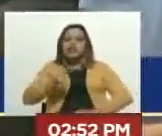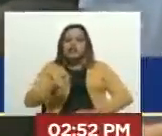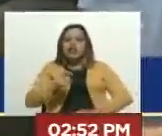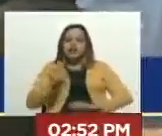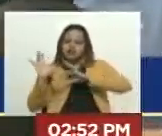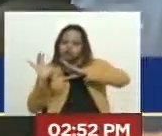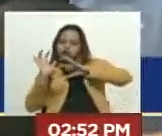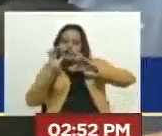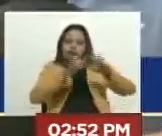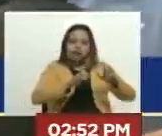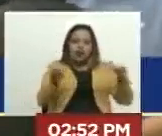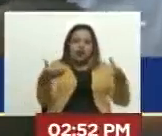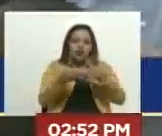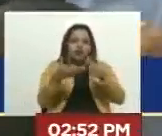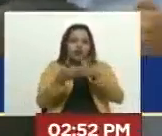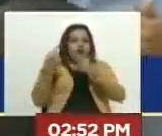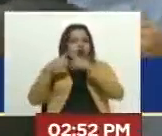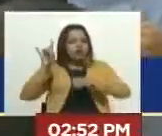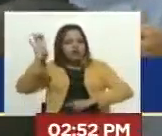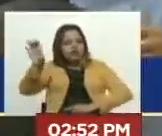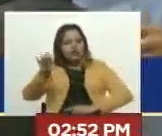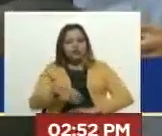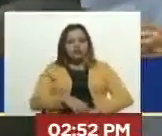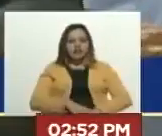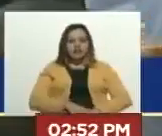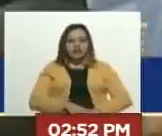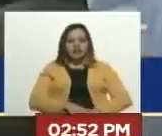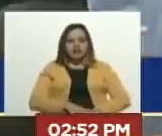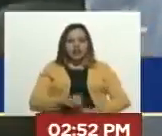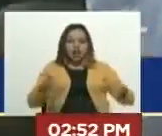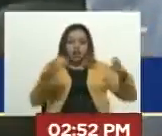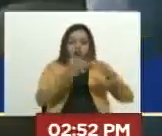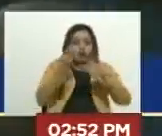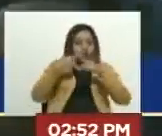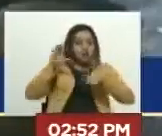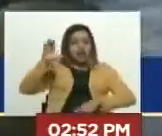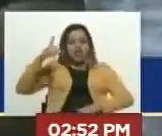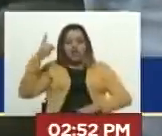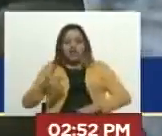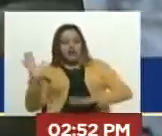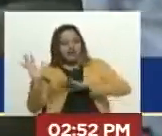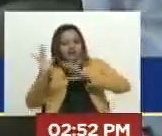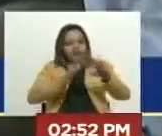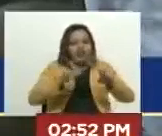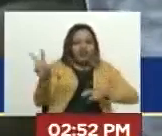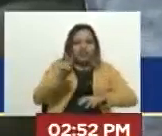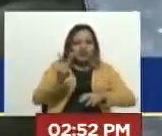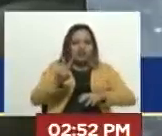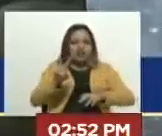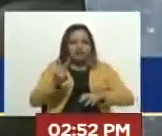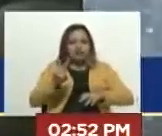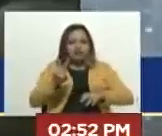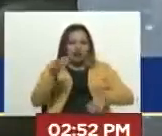invadido por fuerzas extranjeras, que fuerzas extranjeras deberían venir a Venezuela a invadir a nuestro